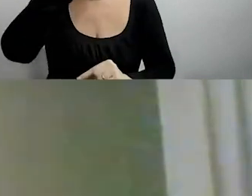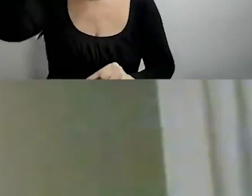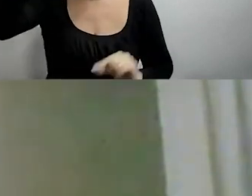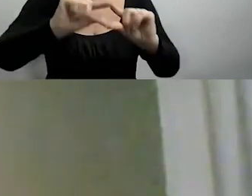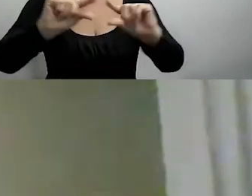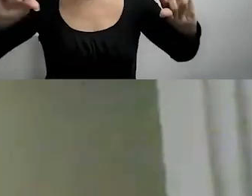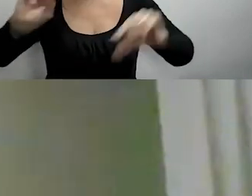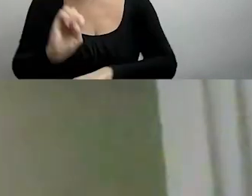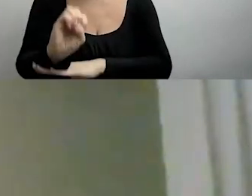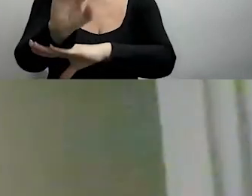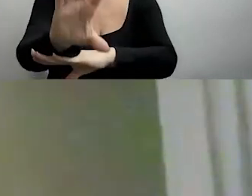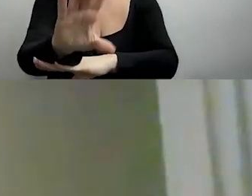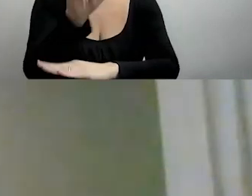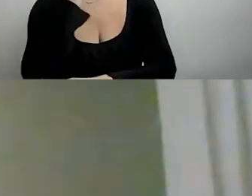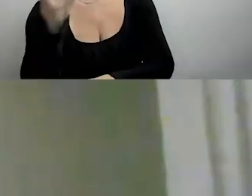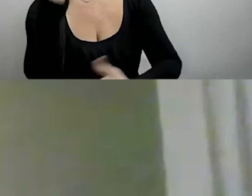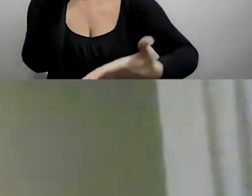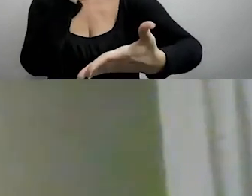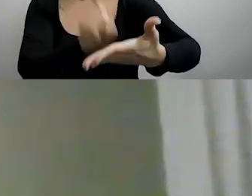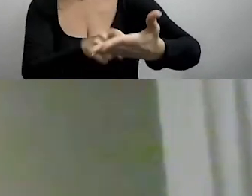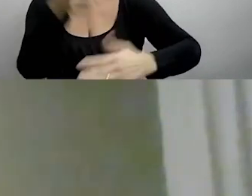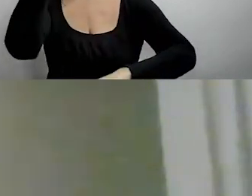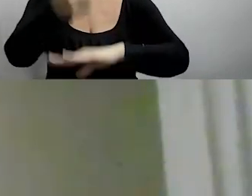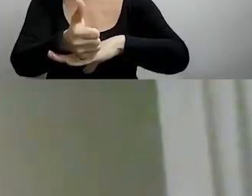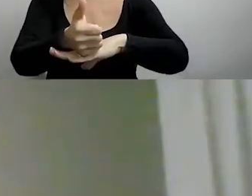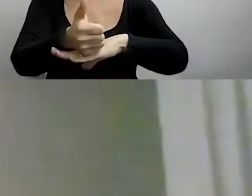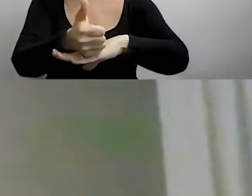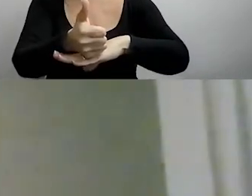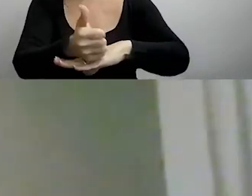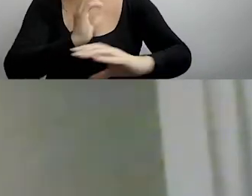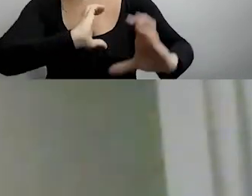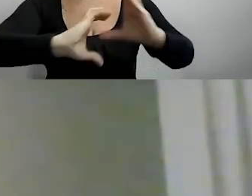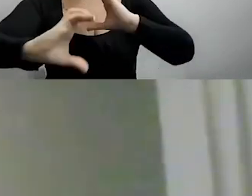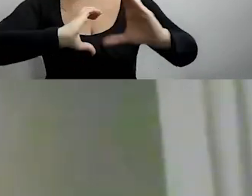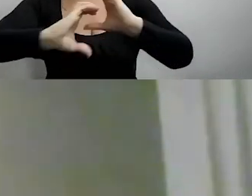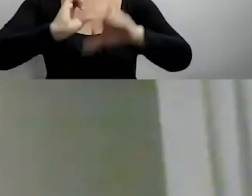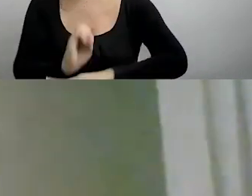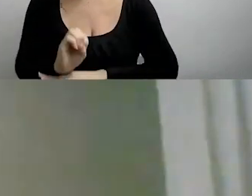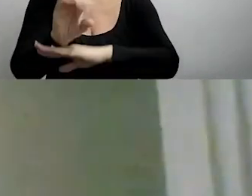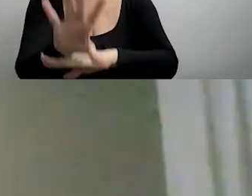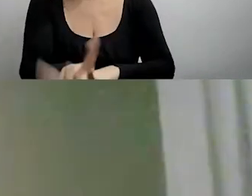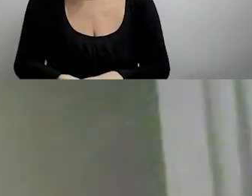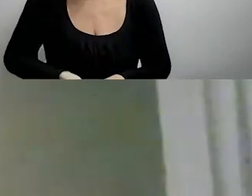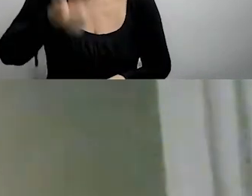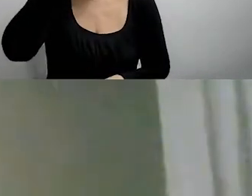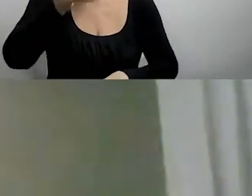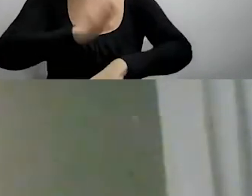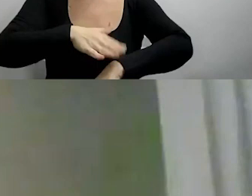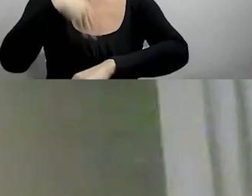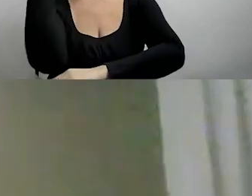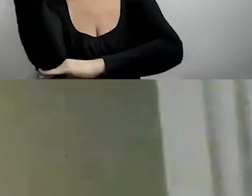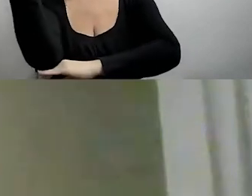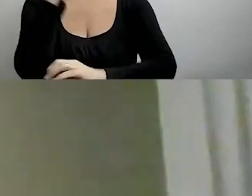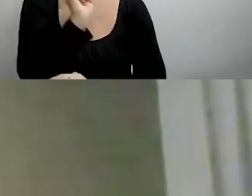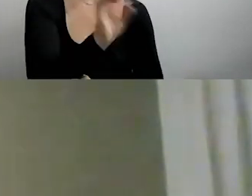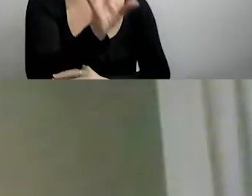el presente. El link lo ponemos como siempre a través del chat. Así que es muy sencillo, igual lo vamos haciendo durante toda la jornada, así que no